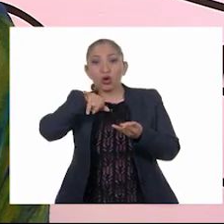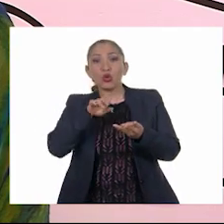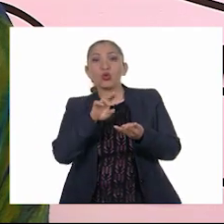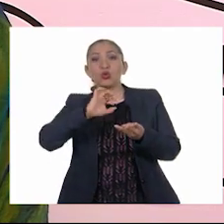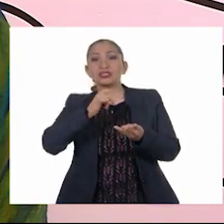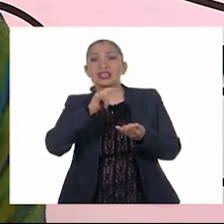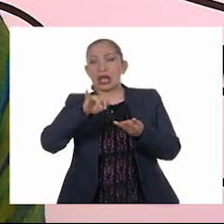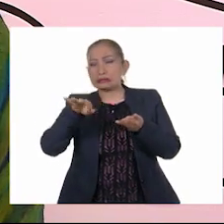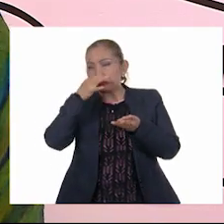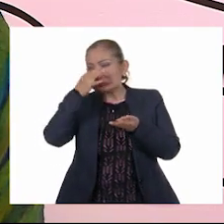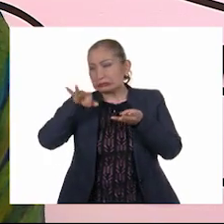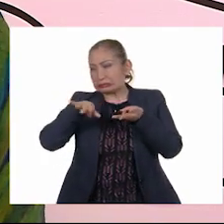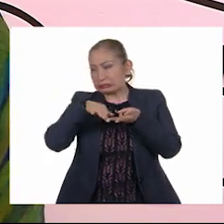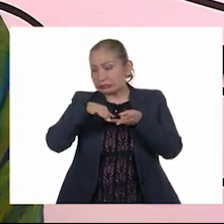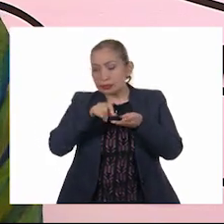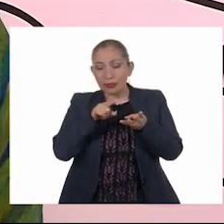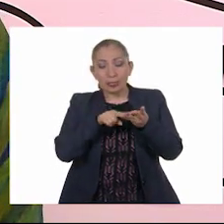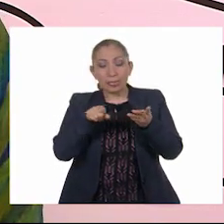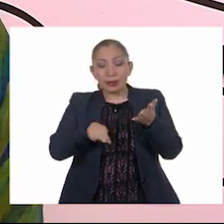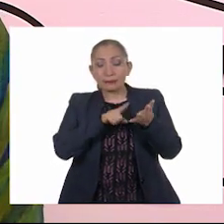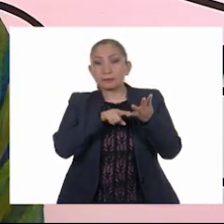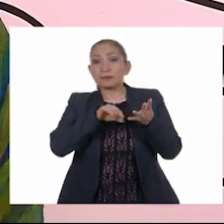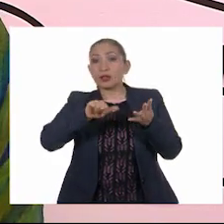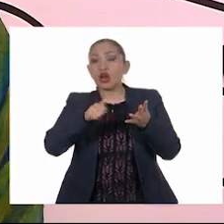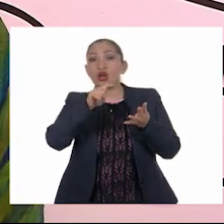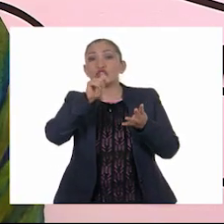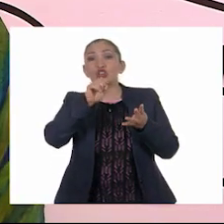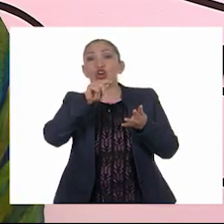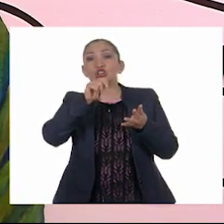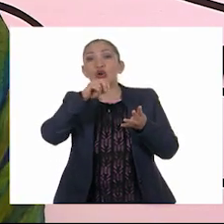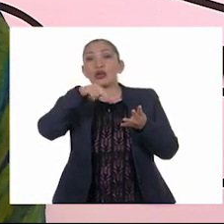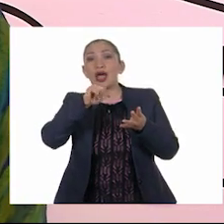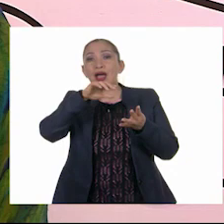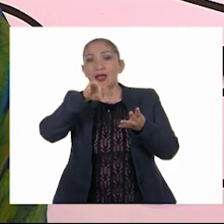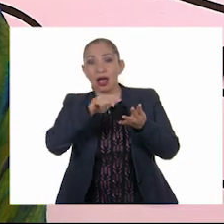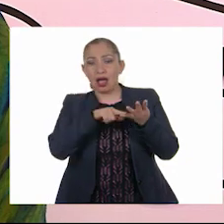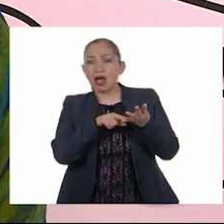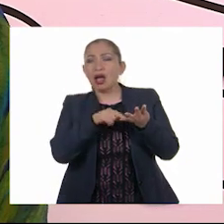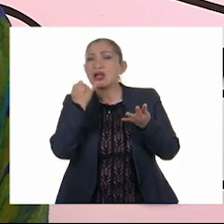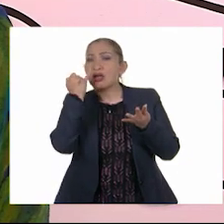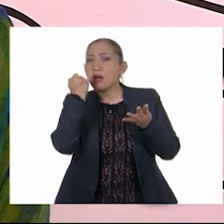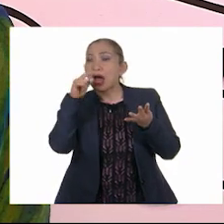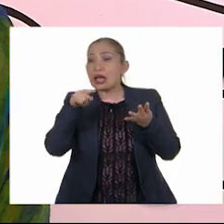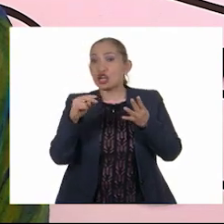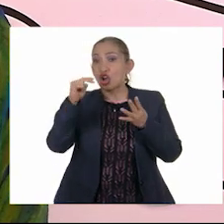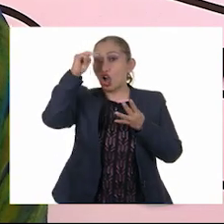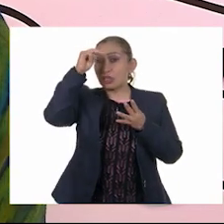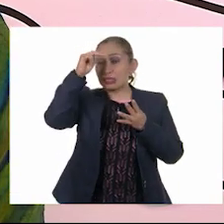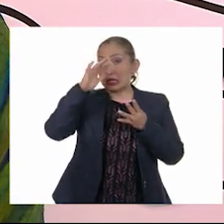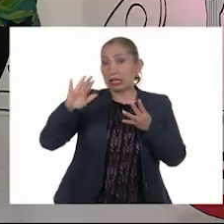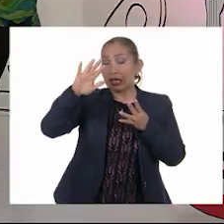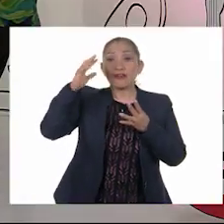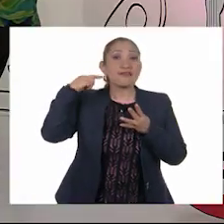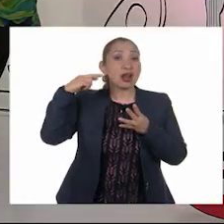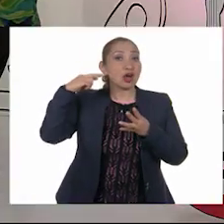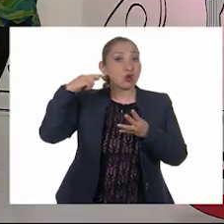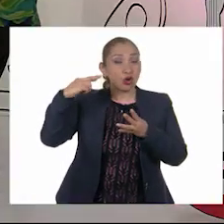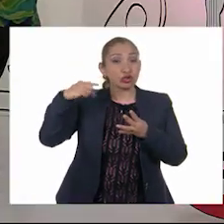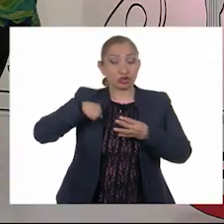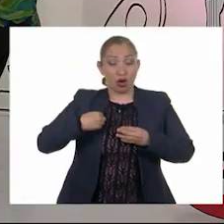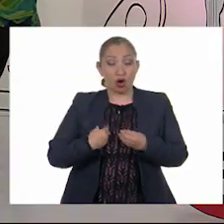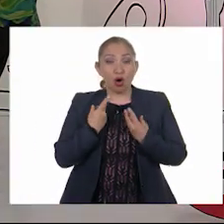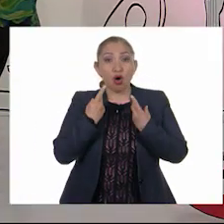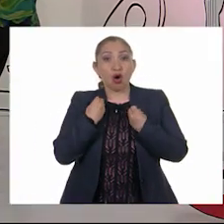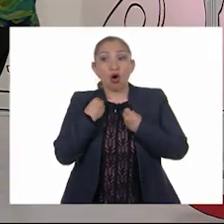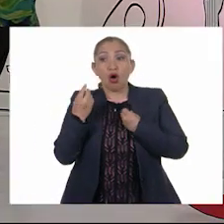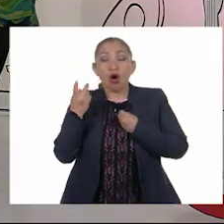Juchitán, cerca de Juchitán. Y tengo el totonaca, que es del norte de Veracruz. Digo de